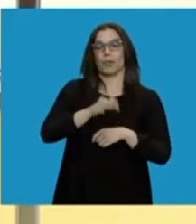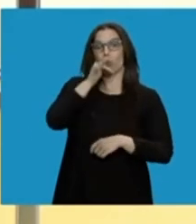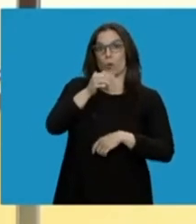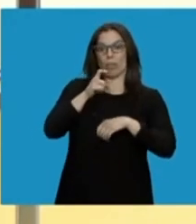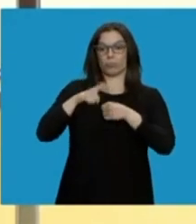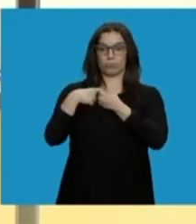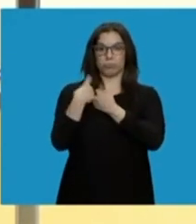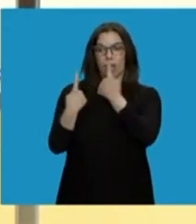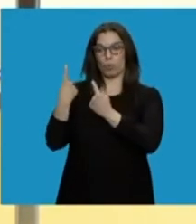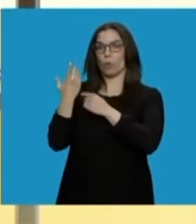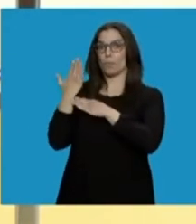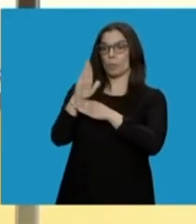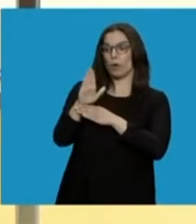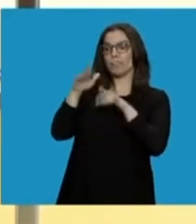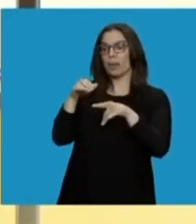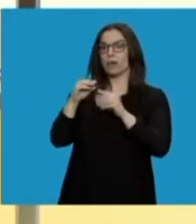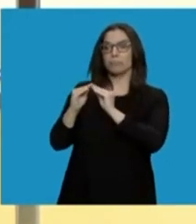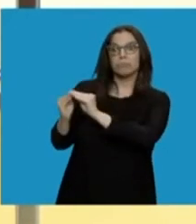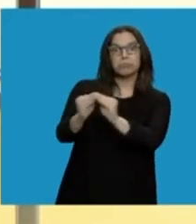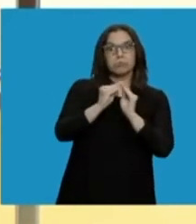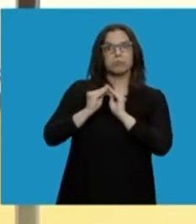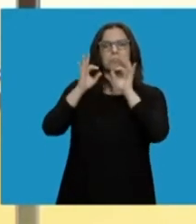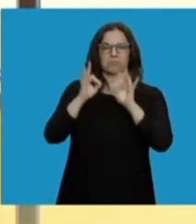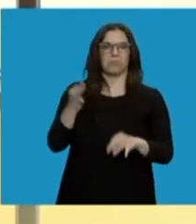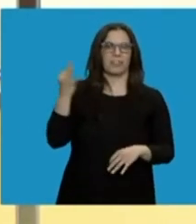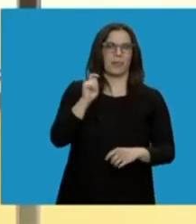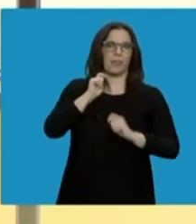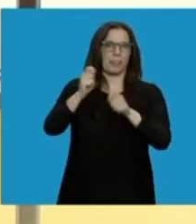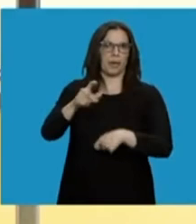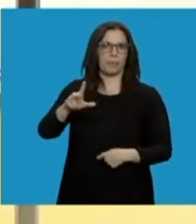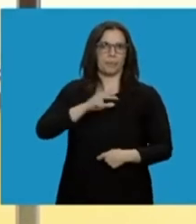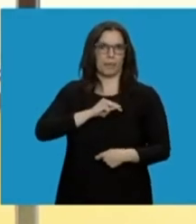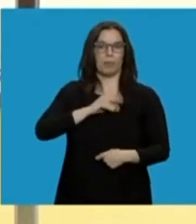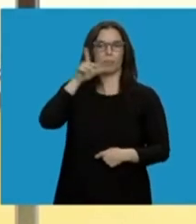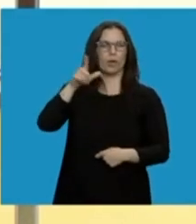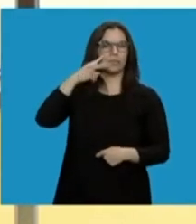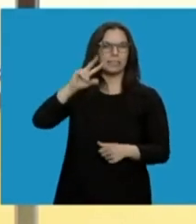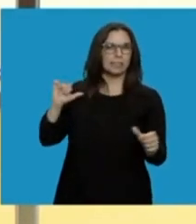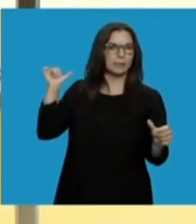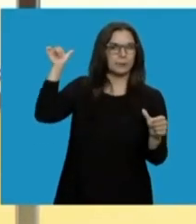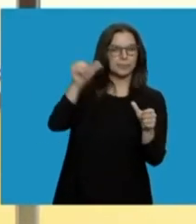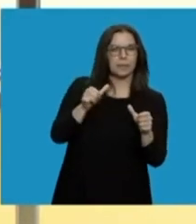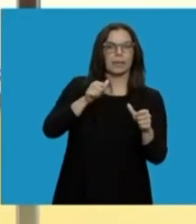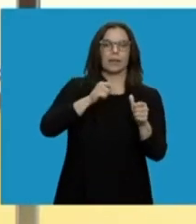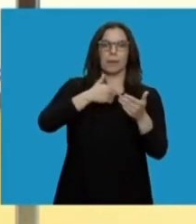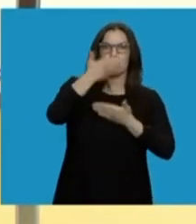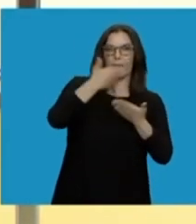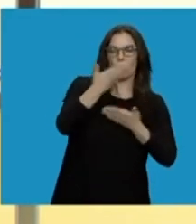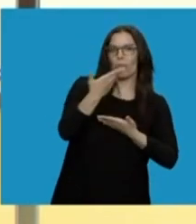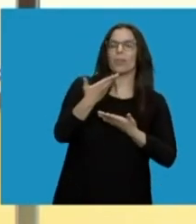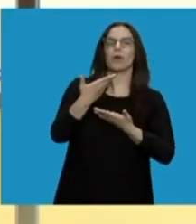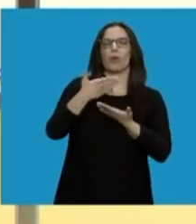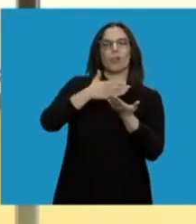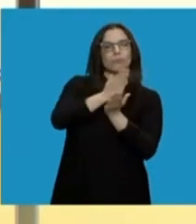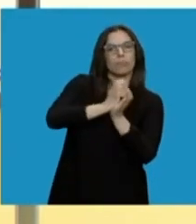y considerado por todos ellos digno merecedor de este galardón por su amplia experiencia tanto en la prensa escrita como en los